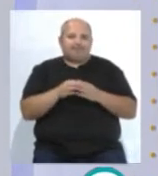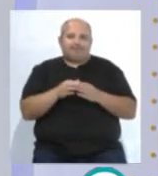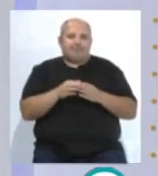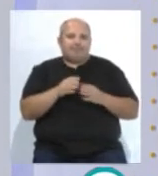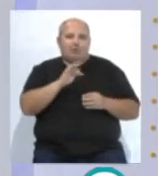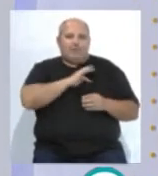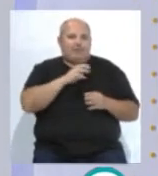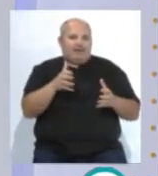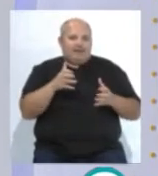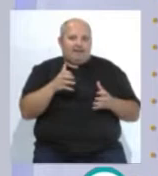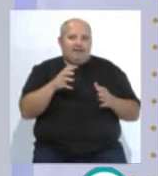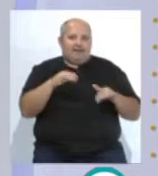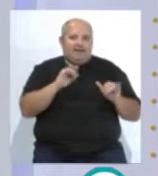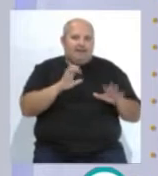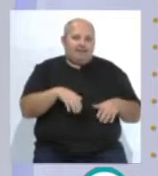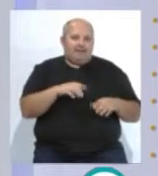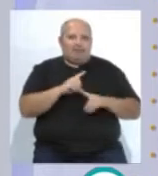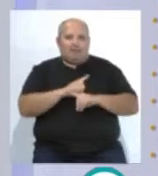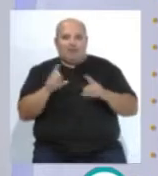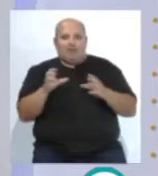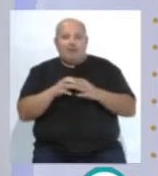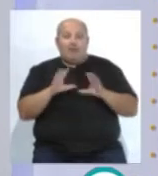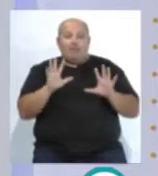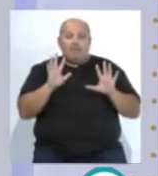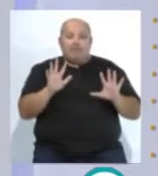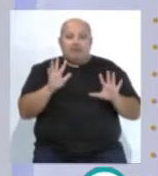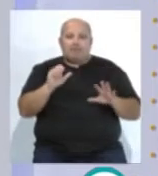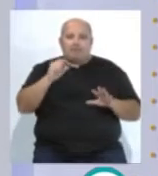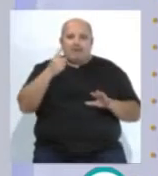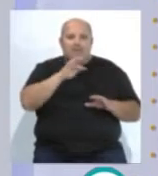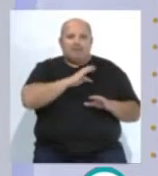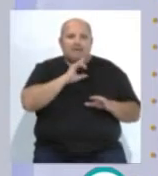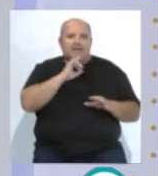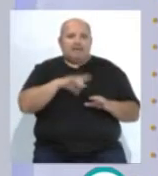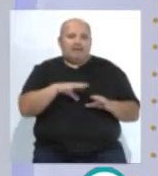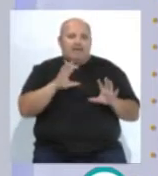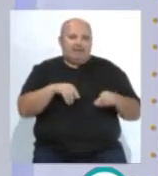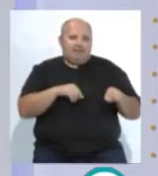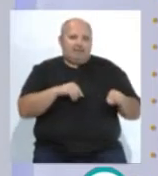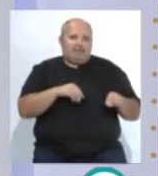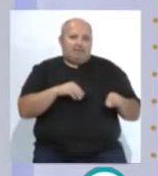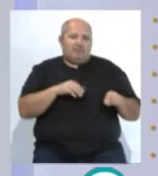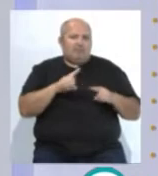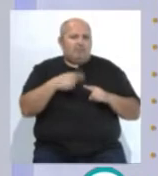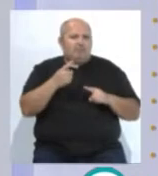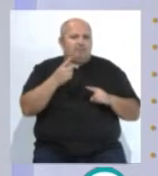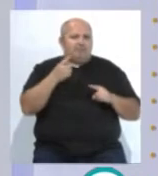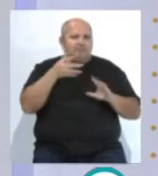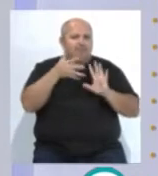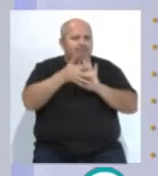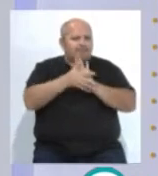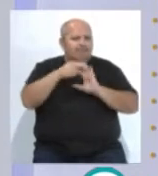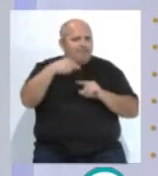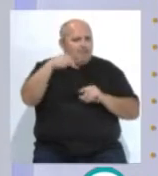mereció ganar, ni el Cádiz ni el Granada, pero si alguien hizo más mérito para conseguirlo fue el Cádiz. Aunque después ya entremos en todo el